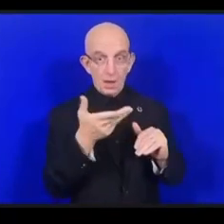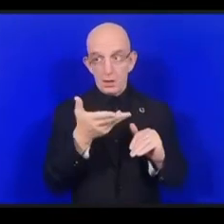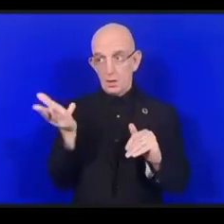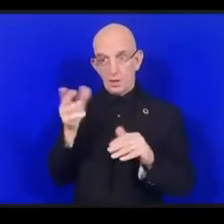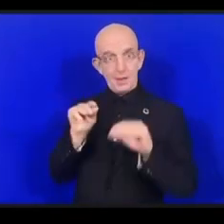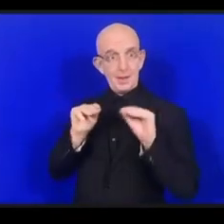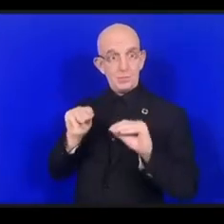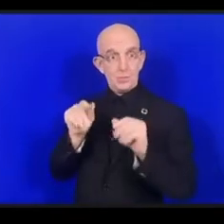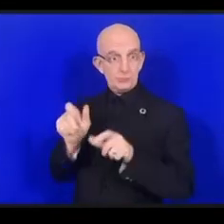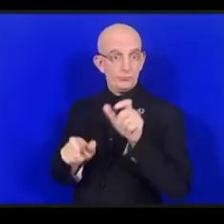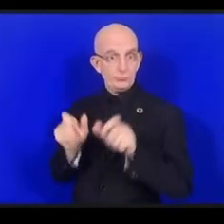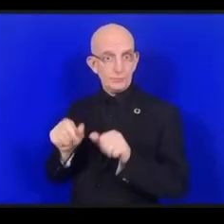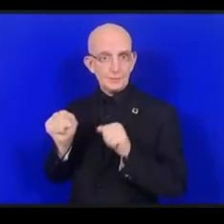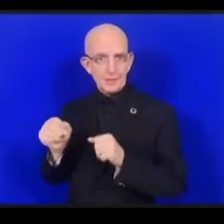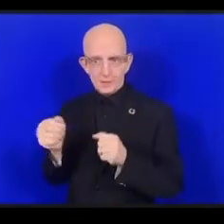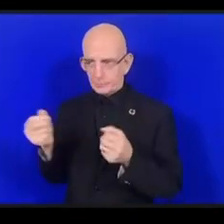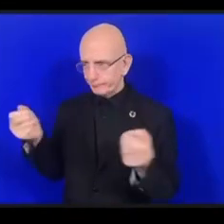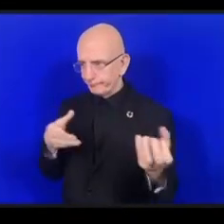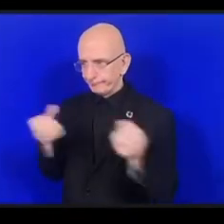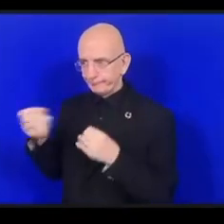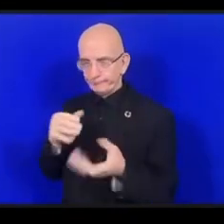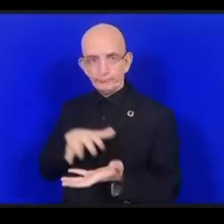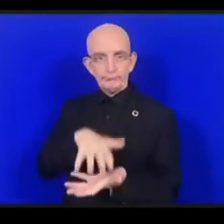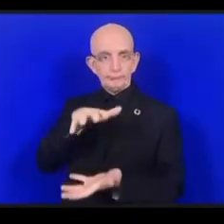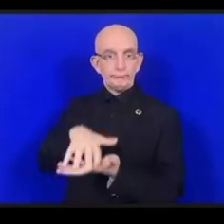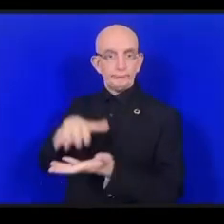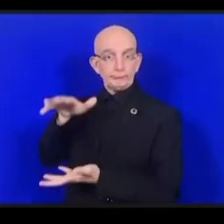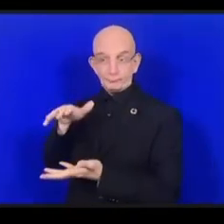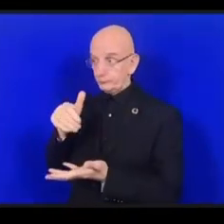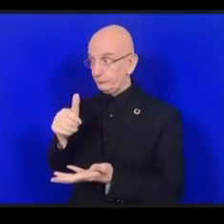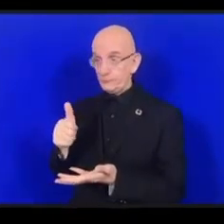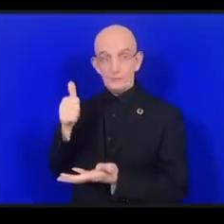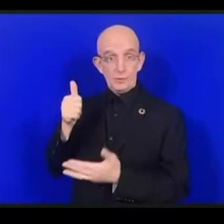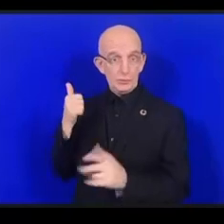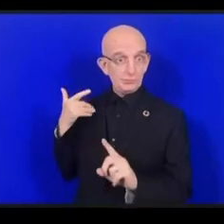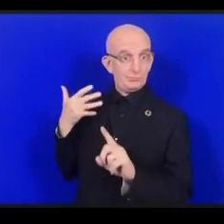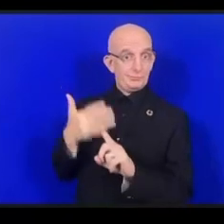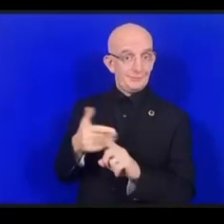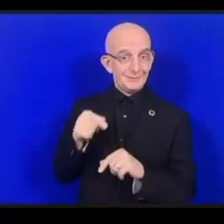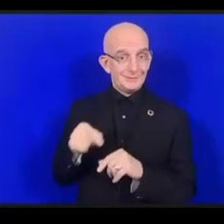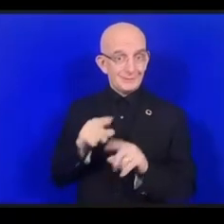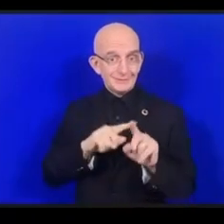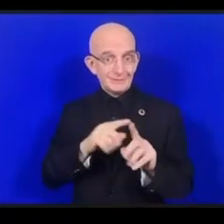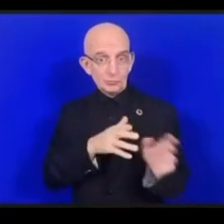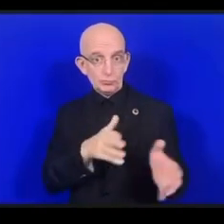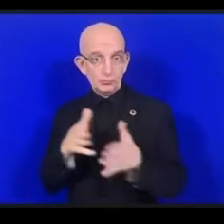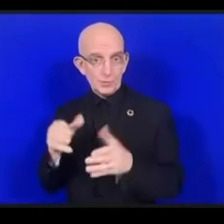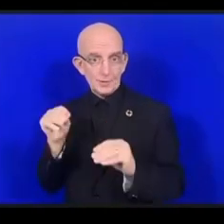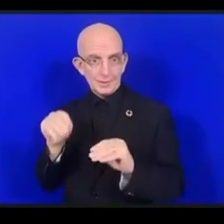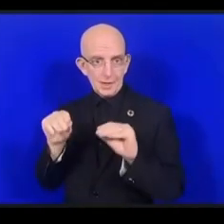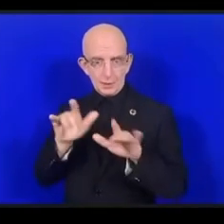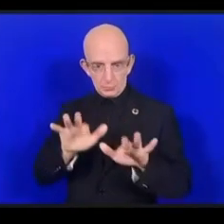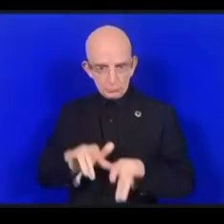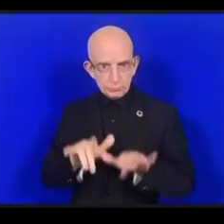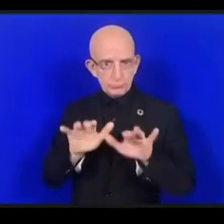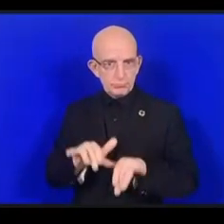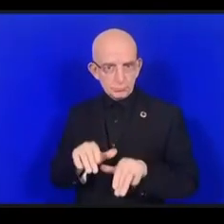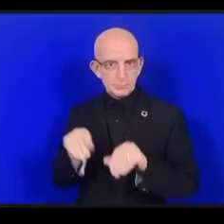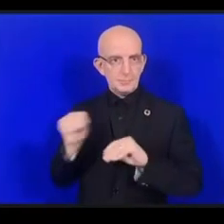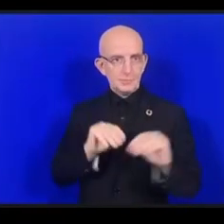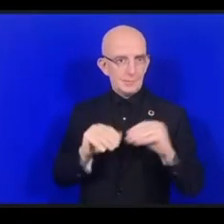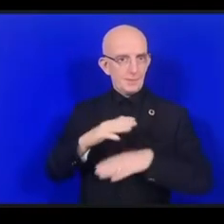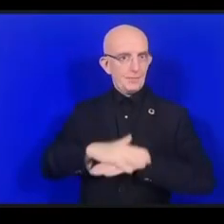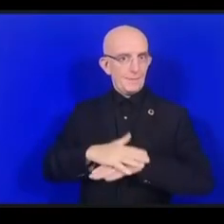plataformas pues cosas por ejemplo pues muy básicas no Añadir Añadir una imagen en lugar de Añadir texto